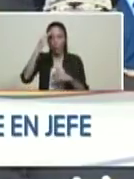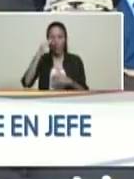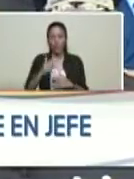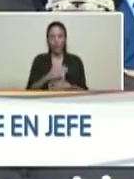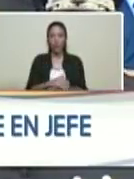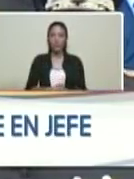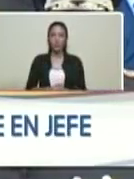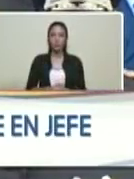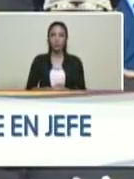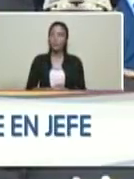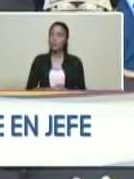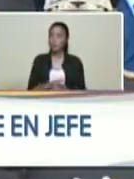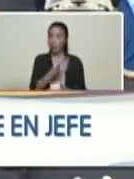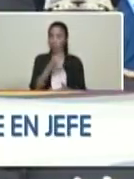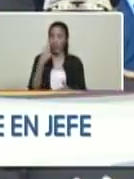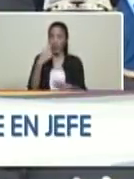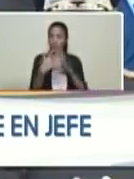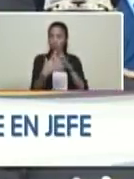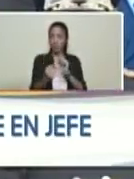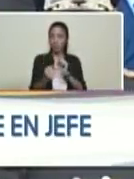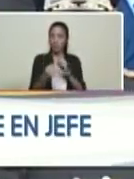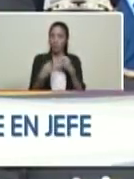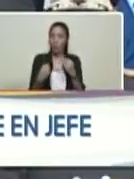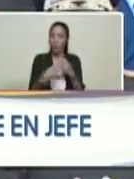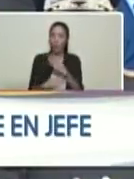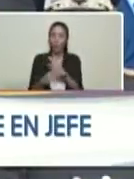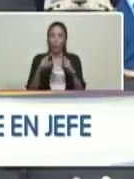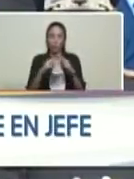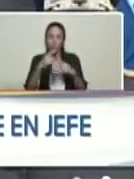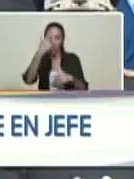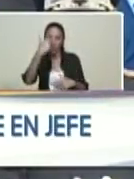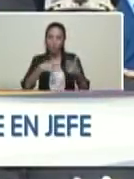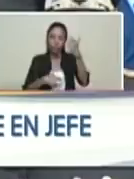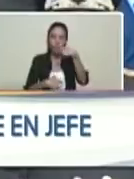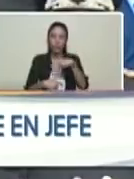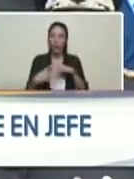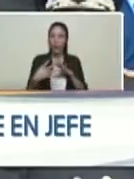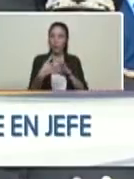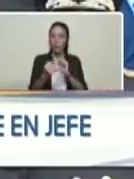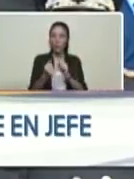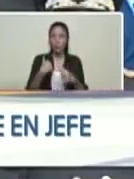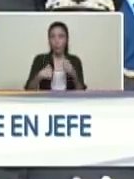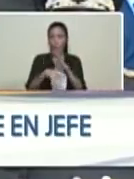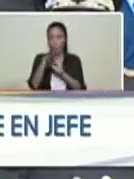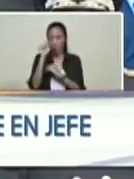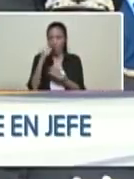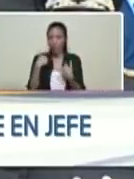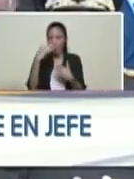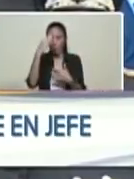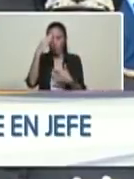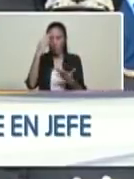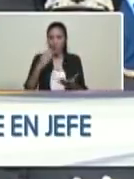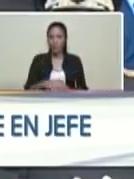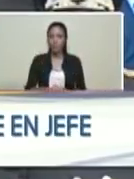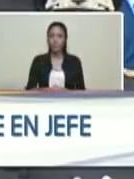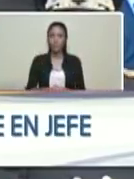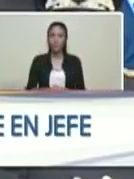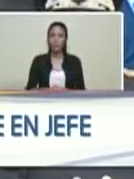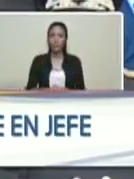bolivariana ustedes han aprendido a conocerme y yo he aprendido a conocer la naturaleza pura